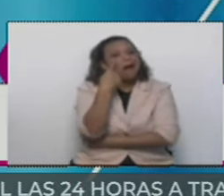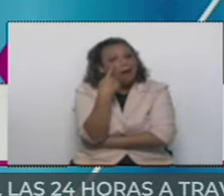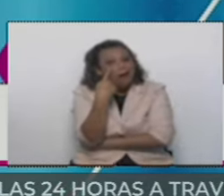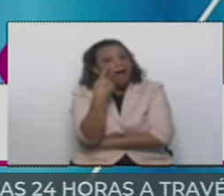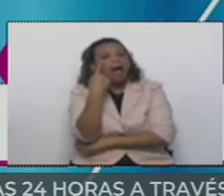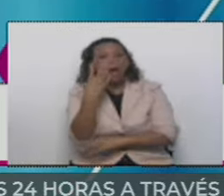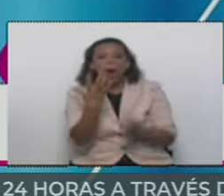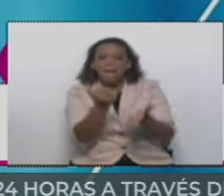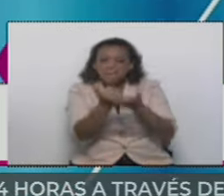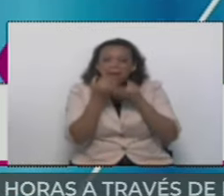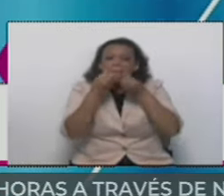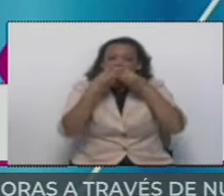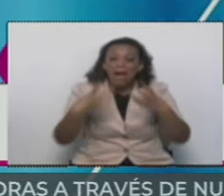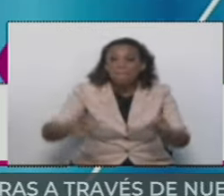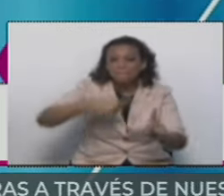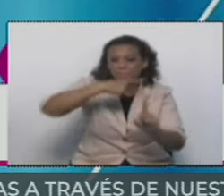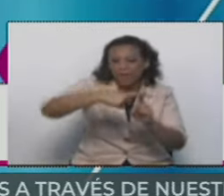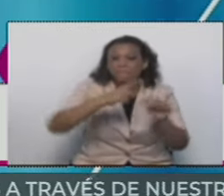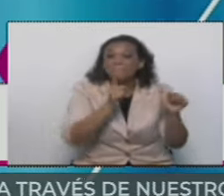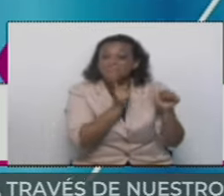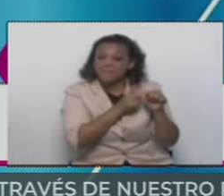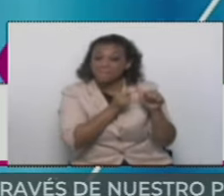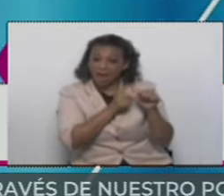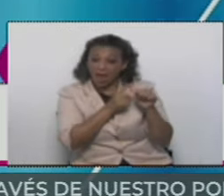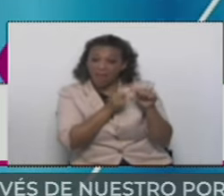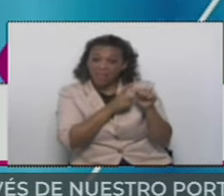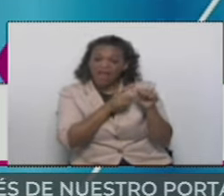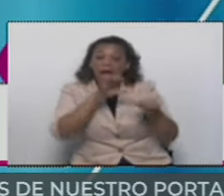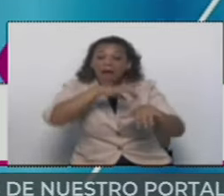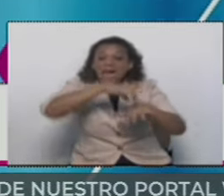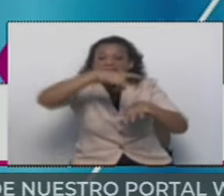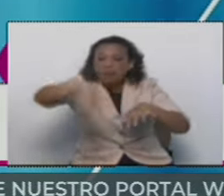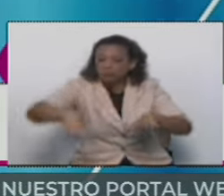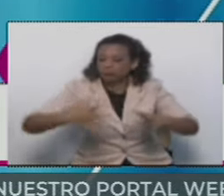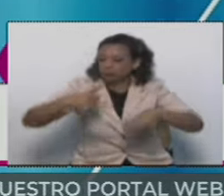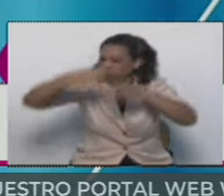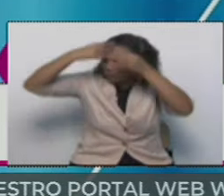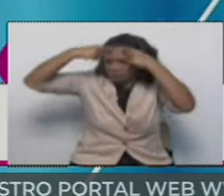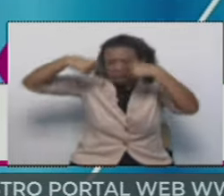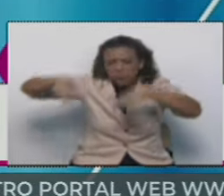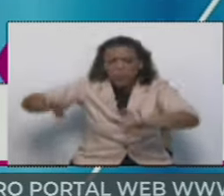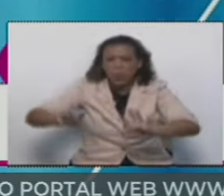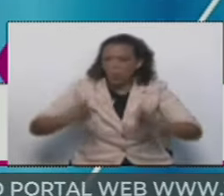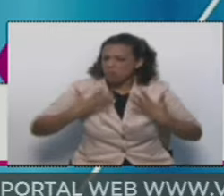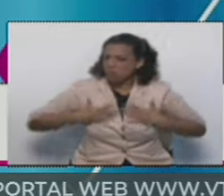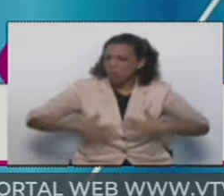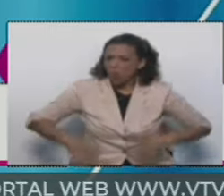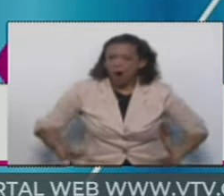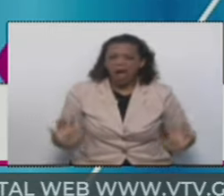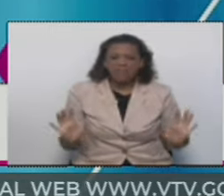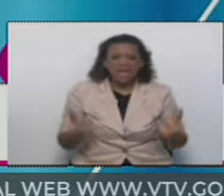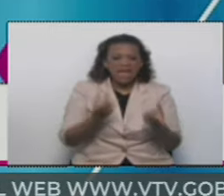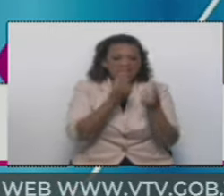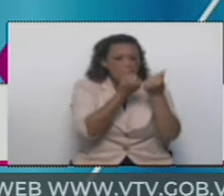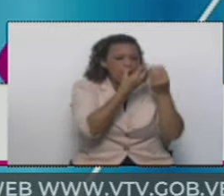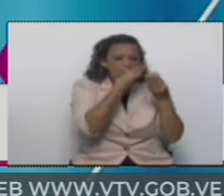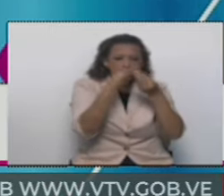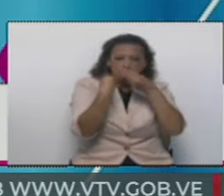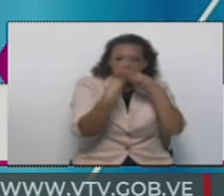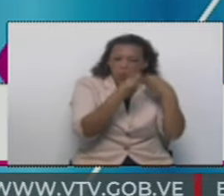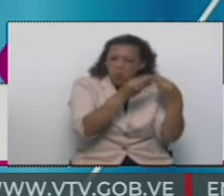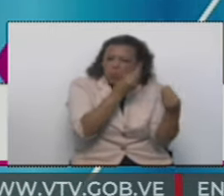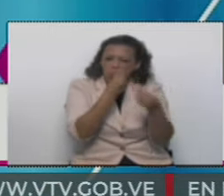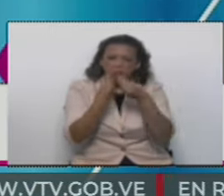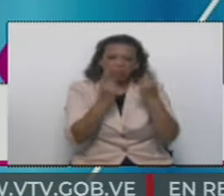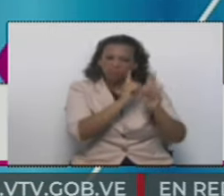muchos beneficios. Primeramente, el renunciar a la raíz capitalista del ser humano, que es